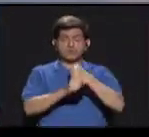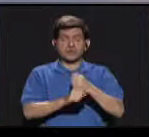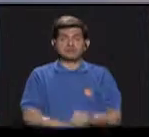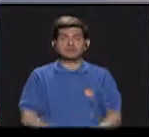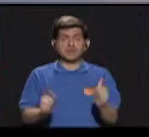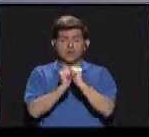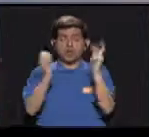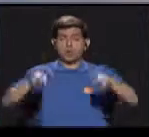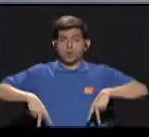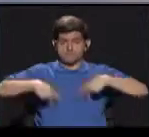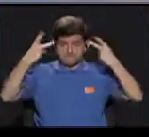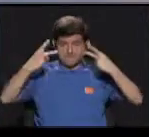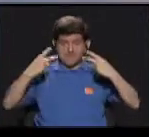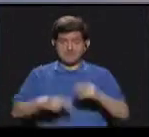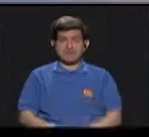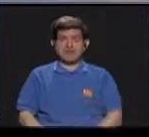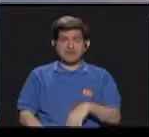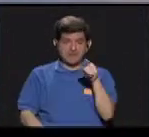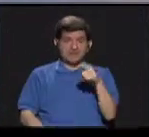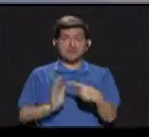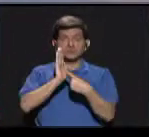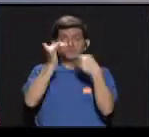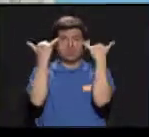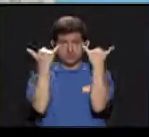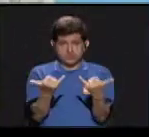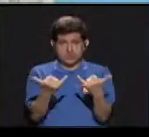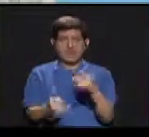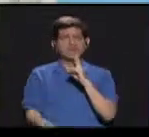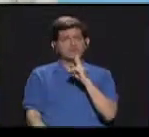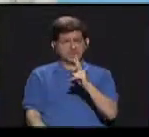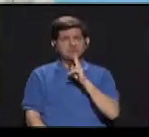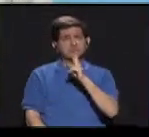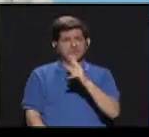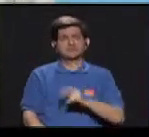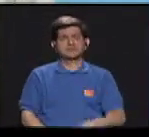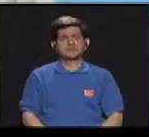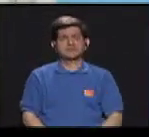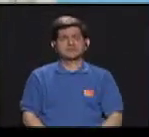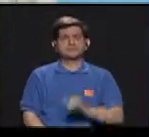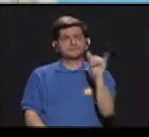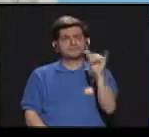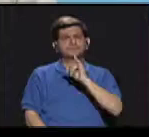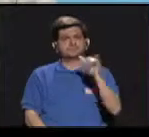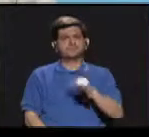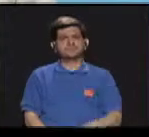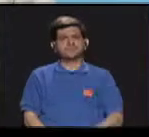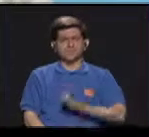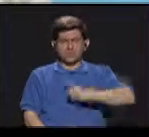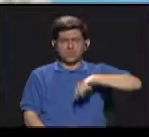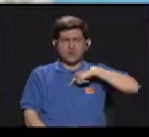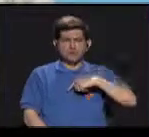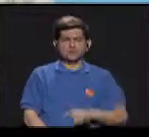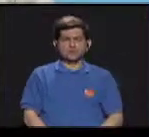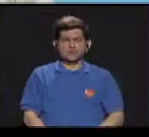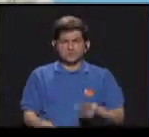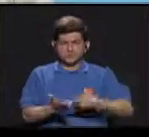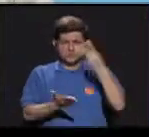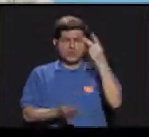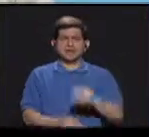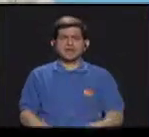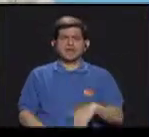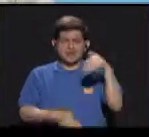un homenaje en vida y eso es lo que íbamos a presentar ahora. Ciertamente, y también valorar el